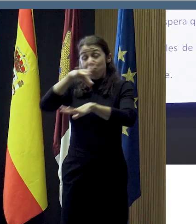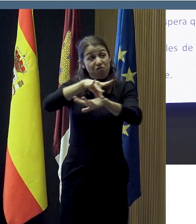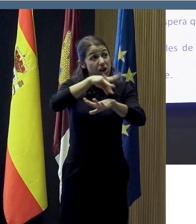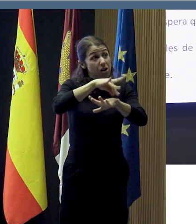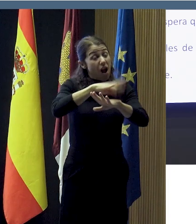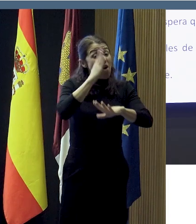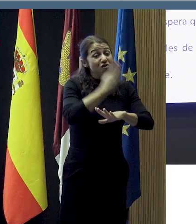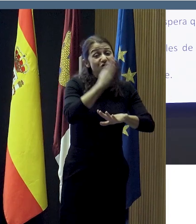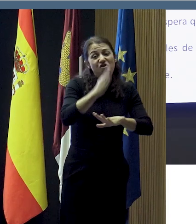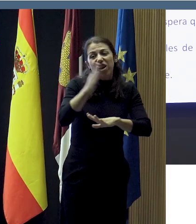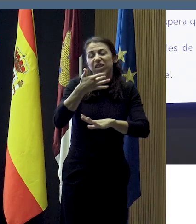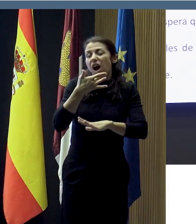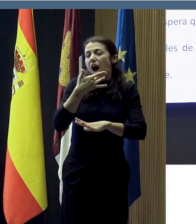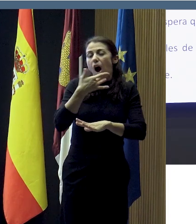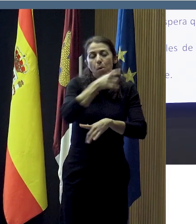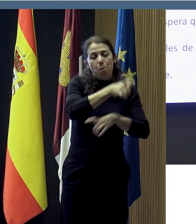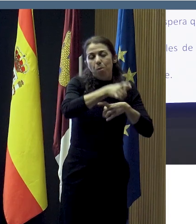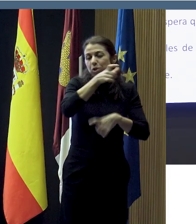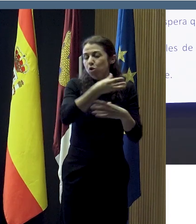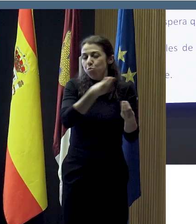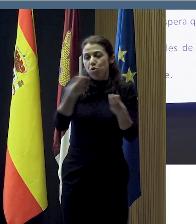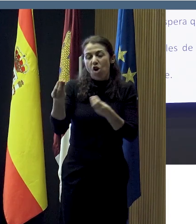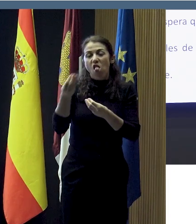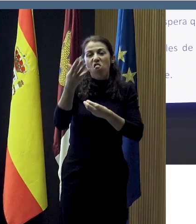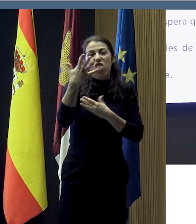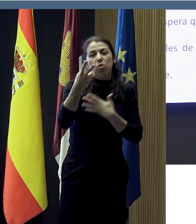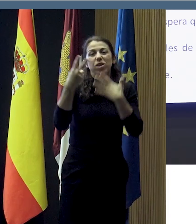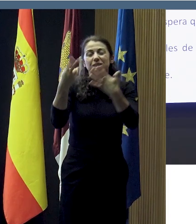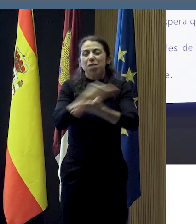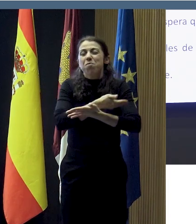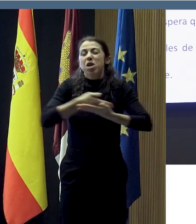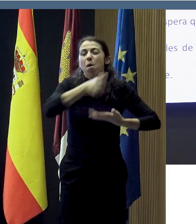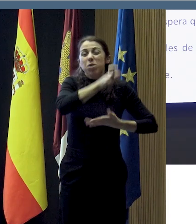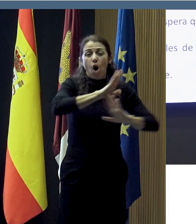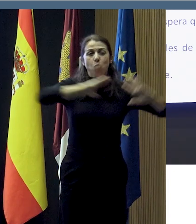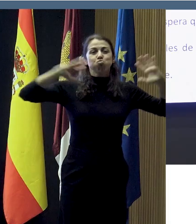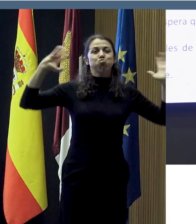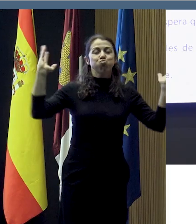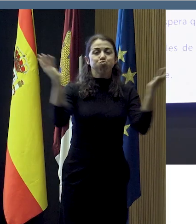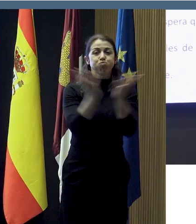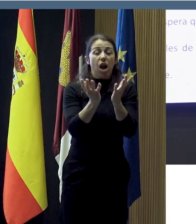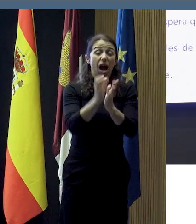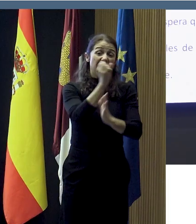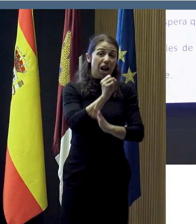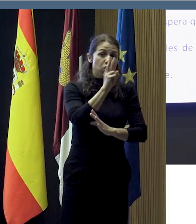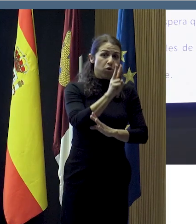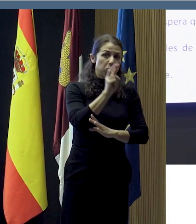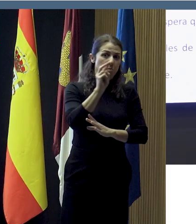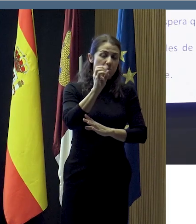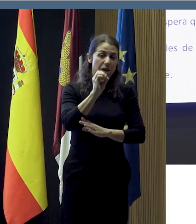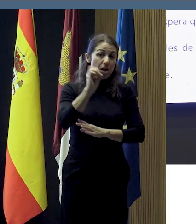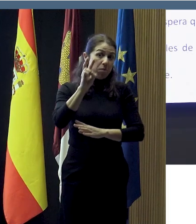enfermedad afecta a muchísima gente. 57 millones de personas en todo el mundo en el año 2021